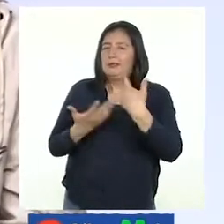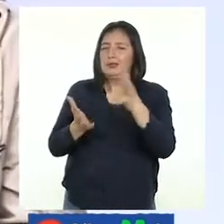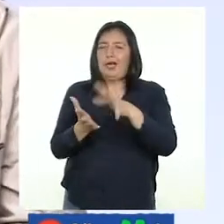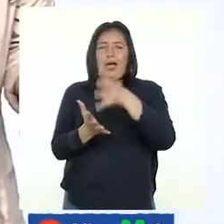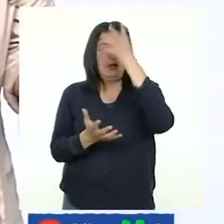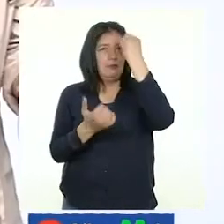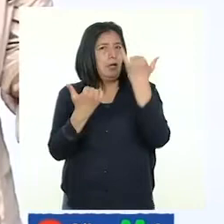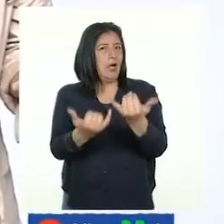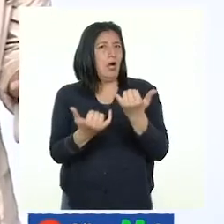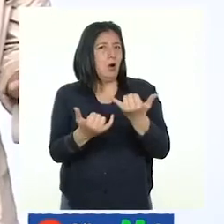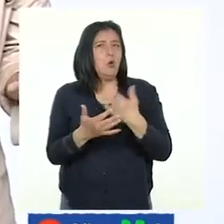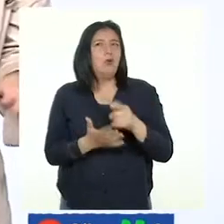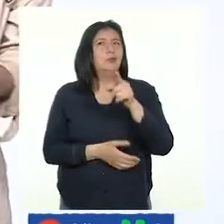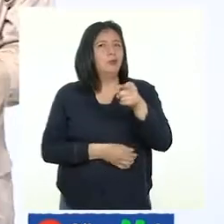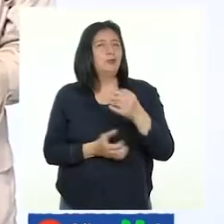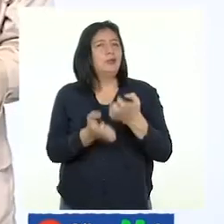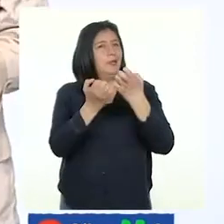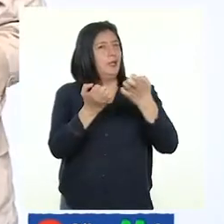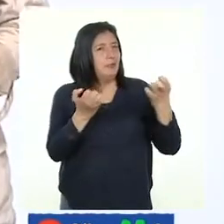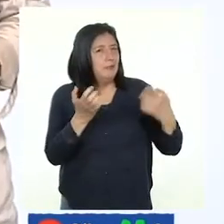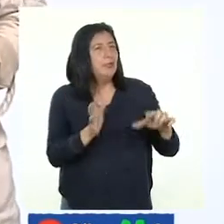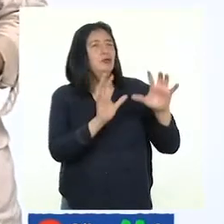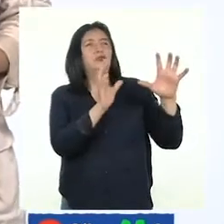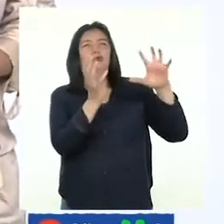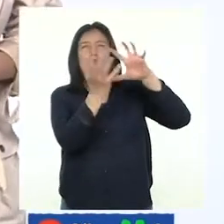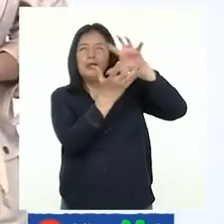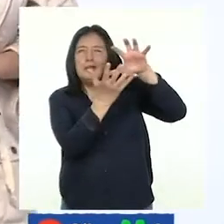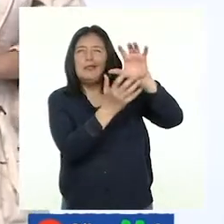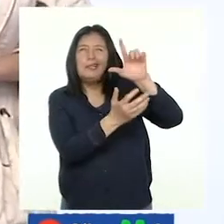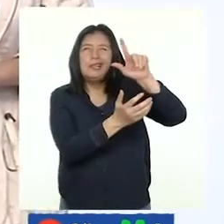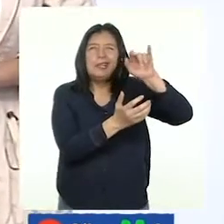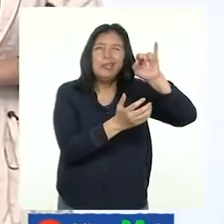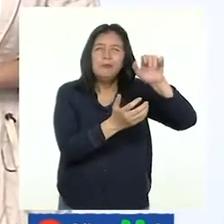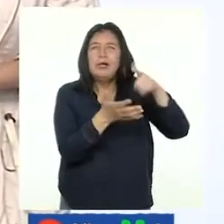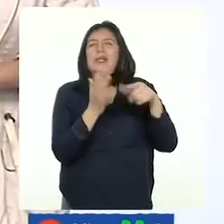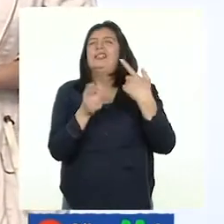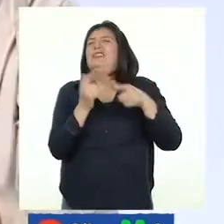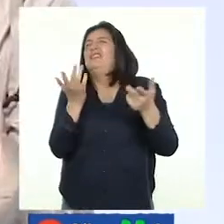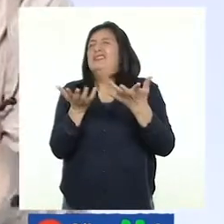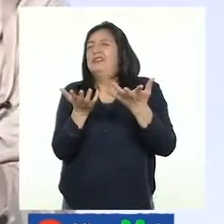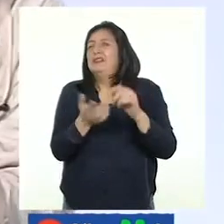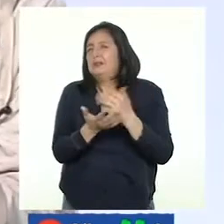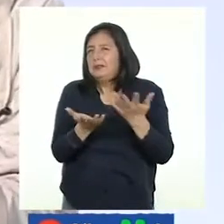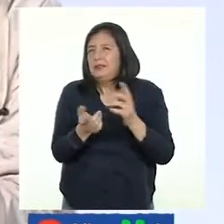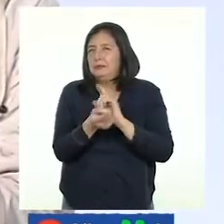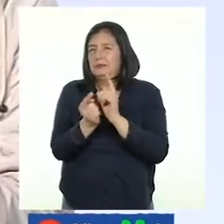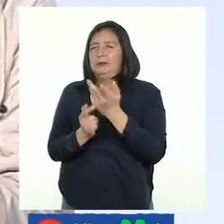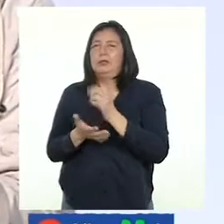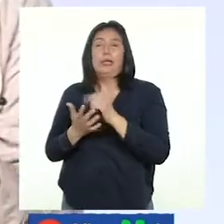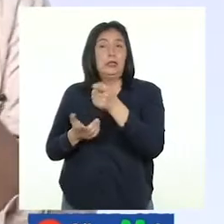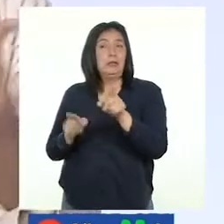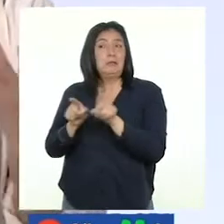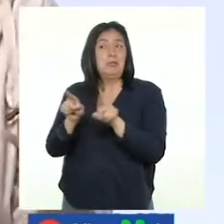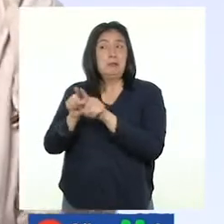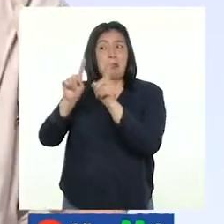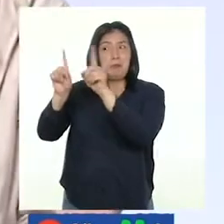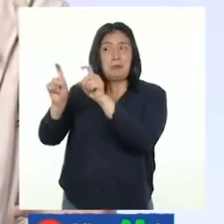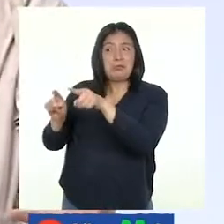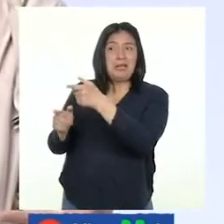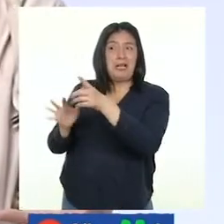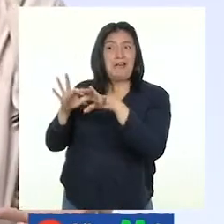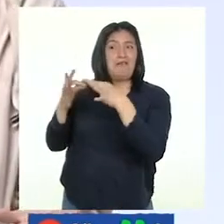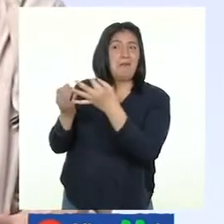aprendido en este programa sobre los elementos del clima y los factores que varían estos elementos. Además, pueden preguntar a